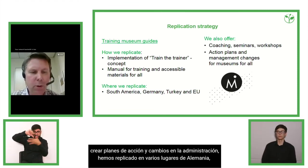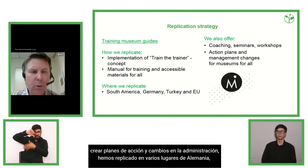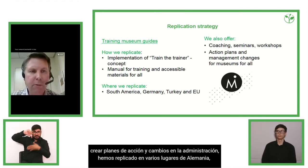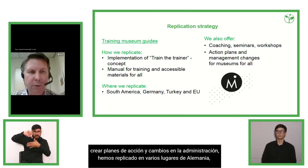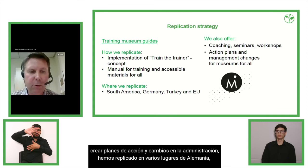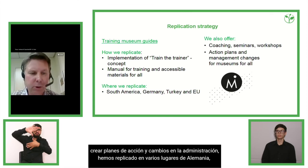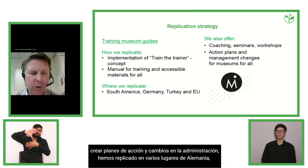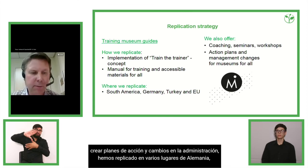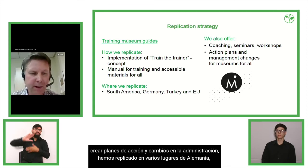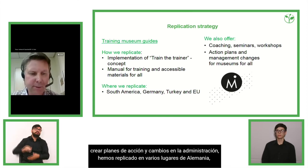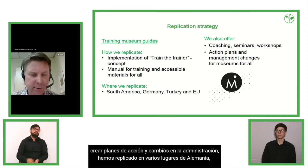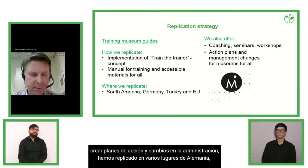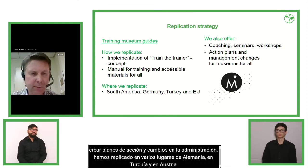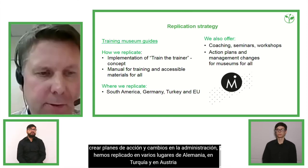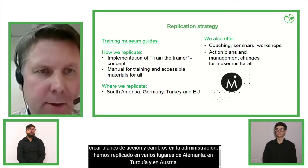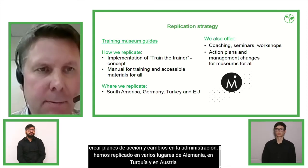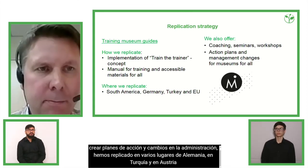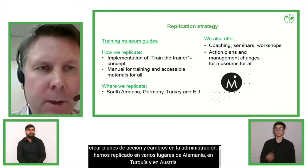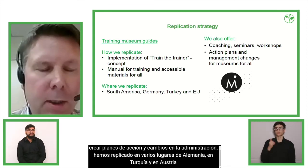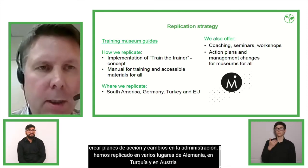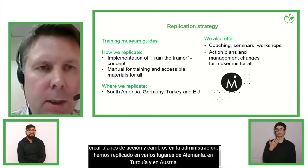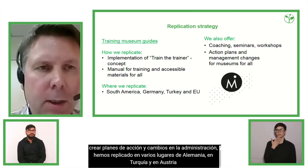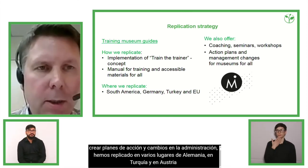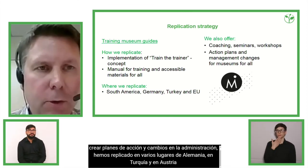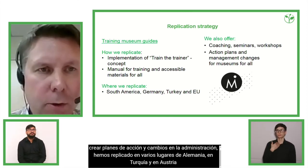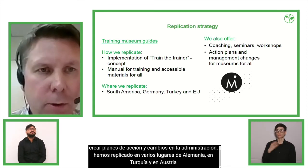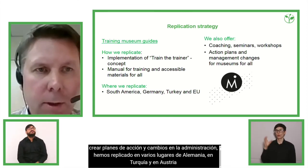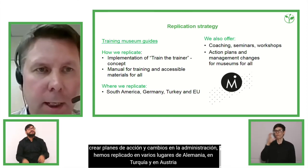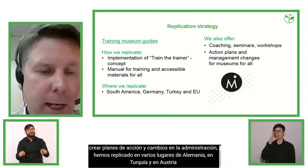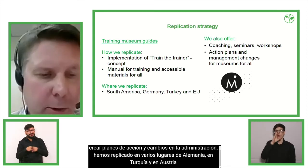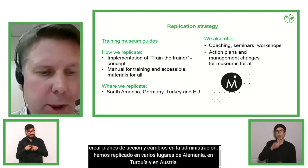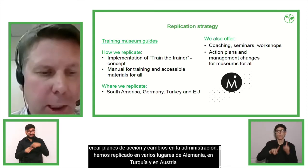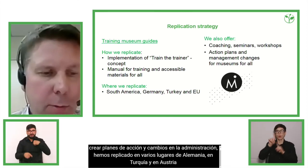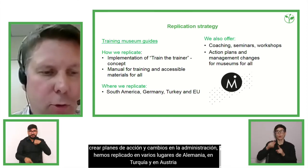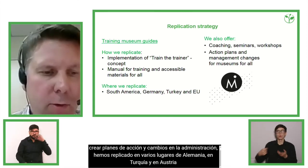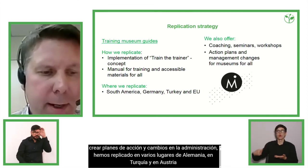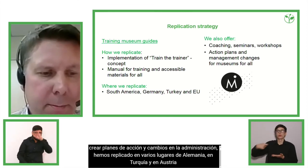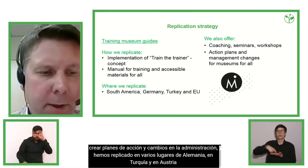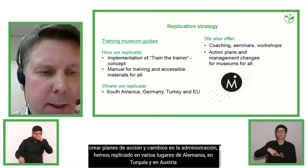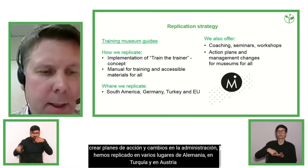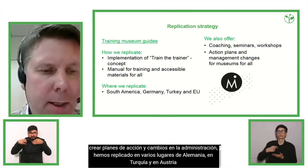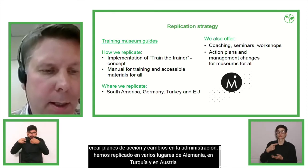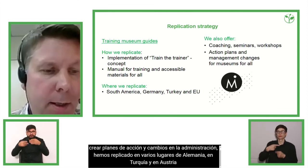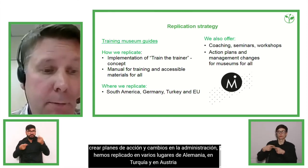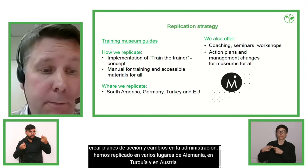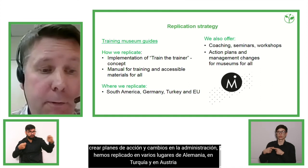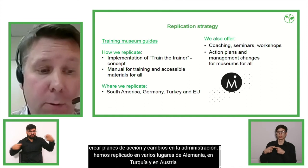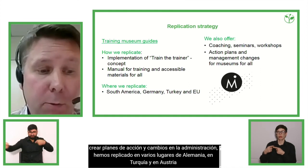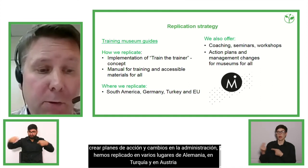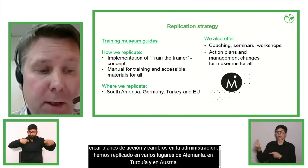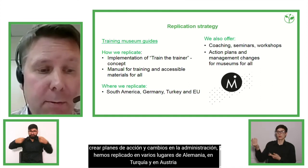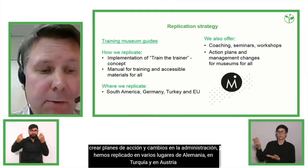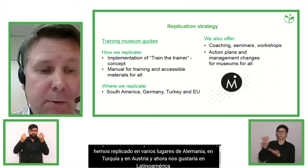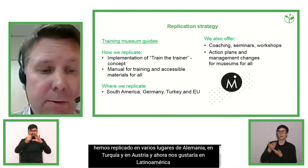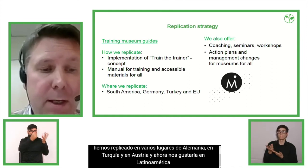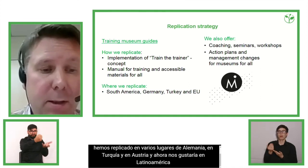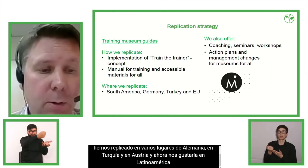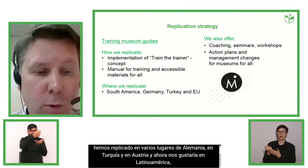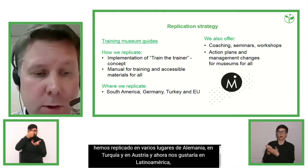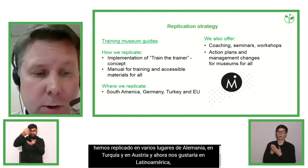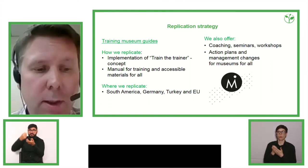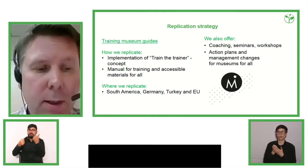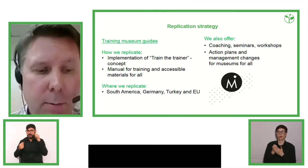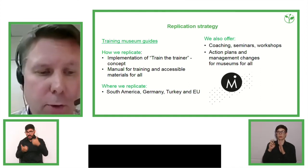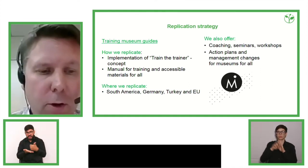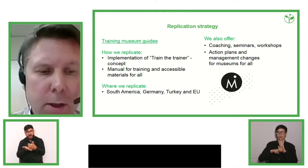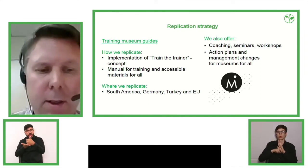Y por lo tanto, buscamos inversores sociales y para ayudar a nuestro proyecto y